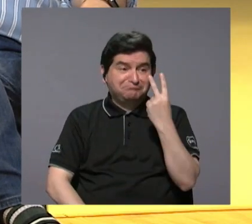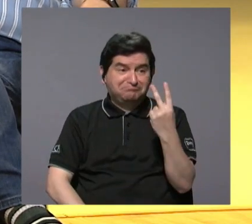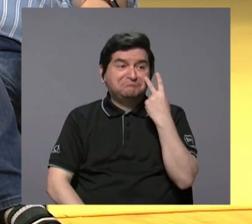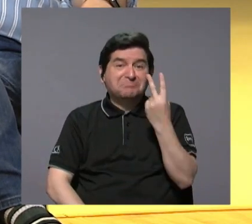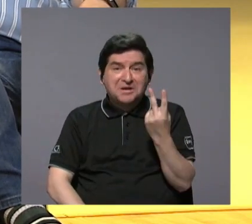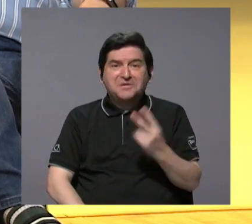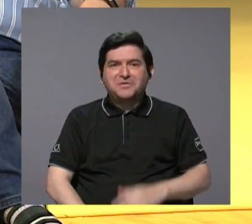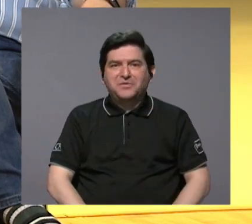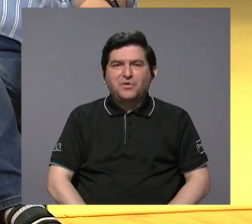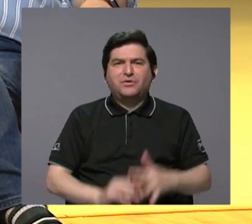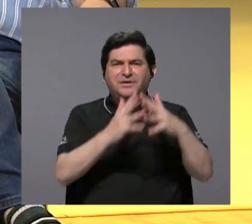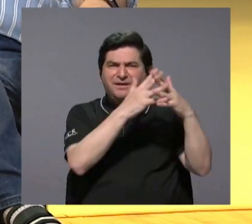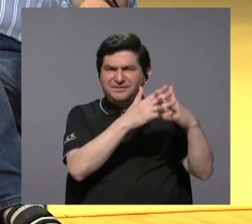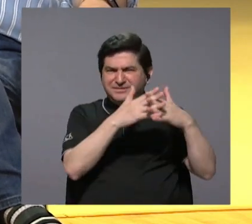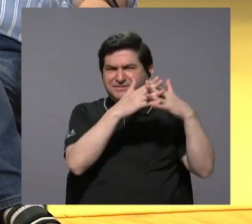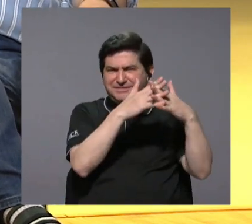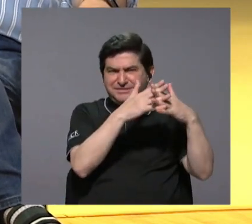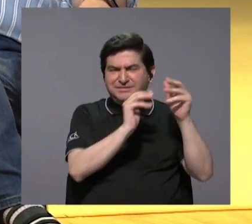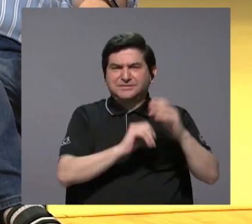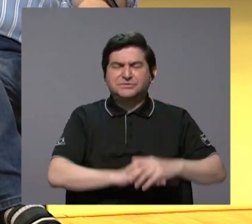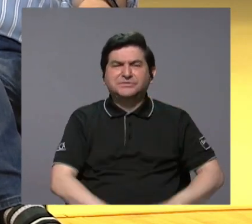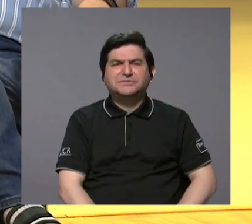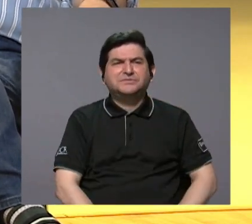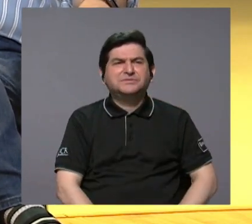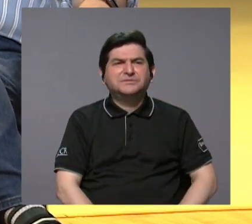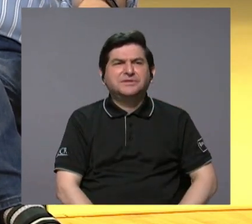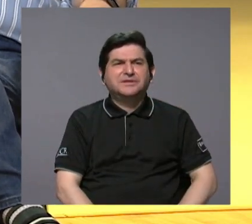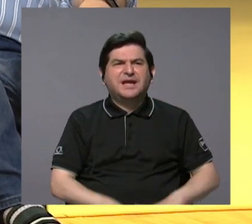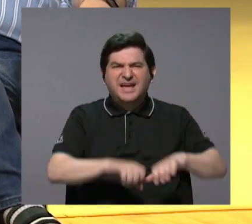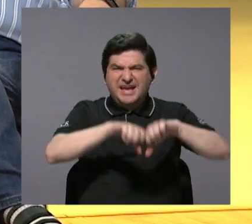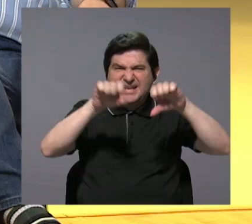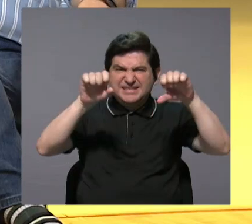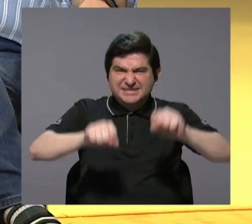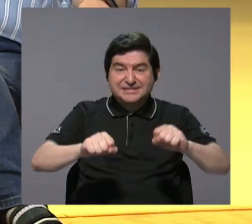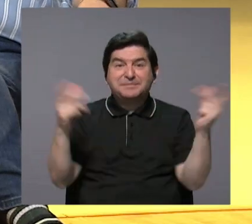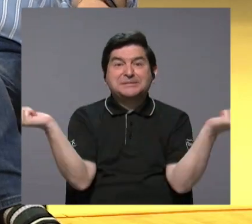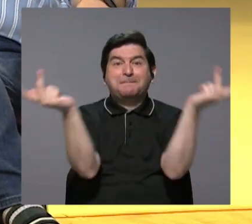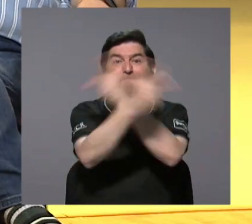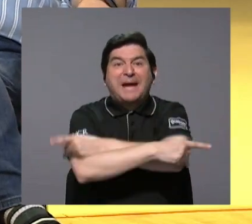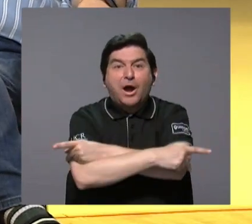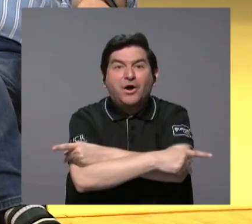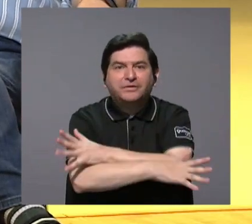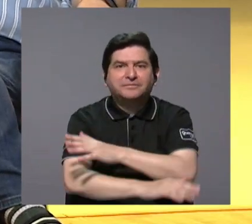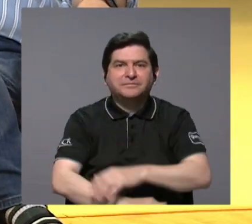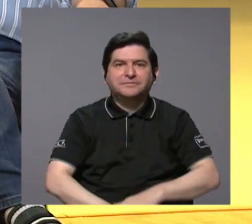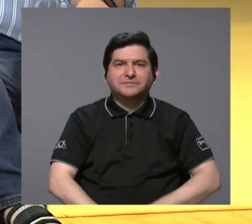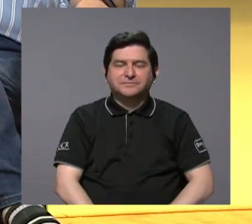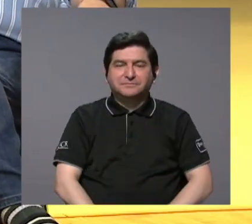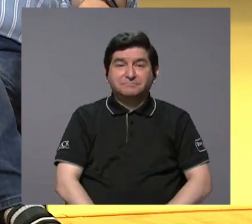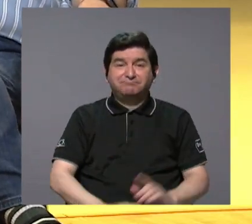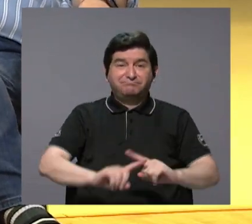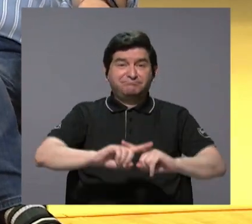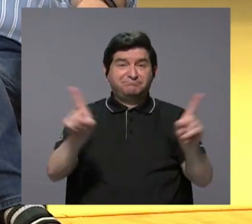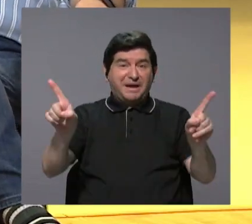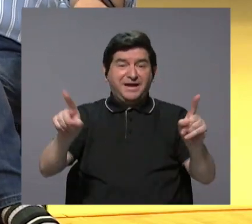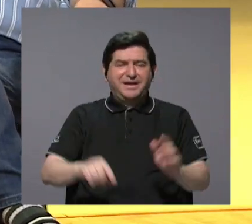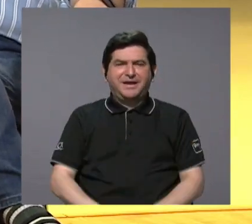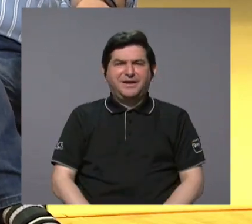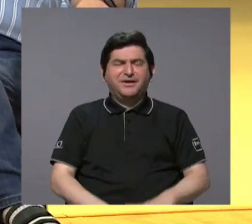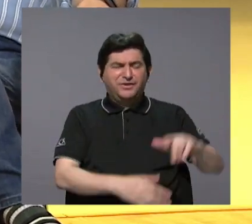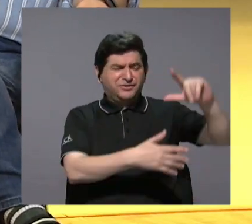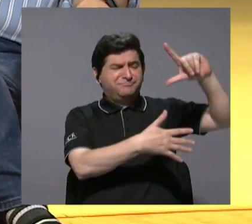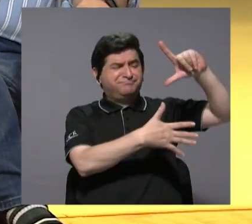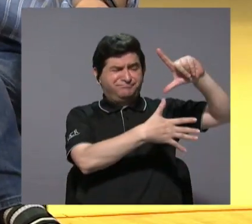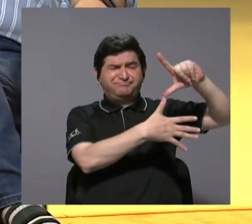eso lo vemos, bueno, en Estados Unidos el sistema es peor. Pero lo vemos en